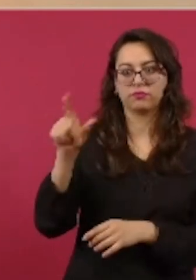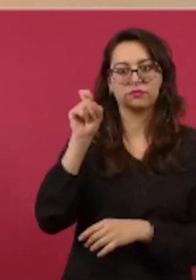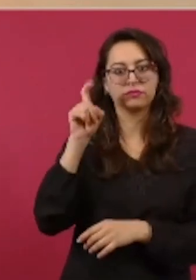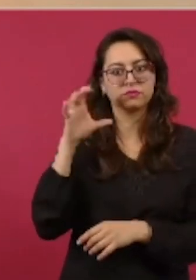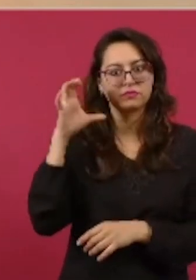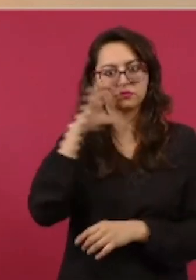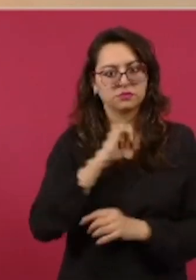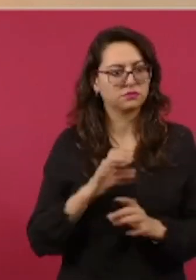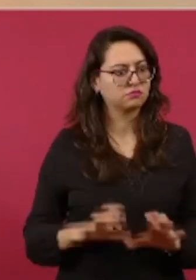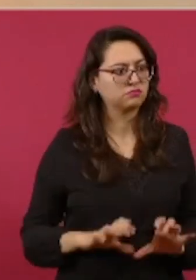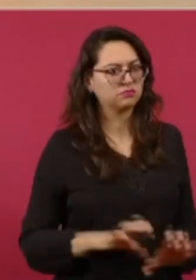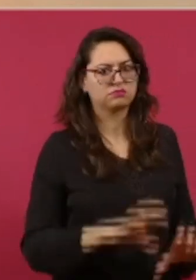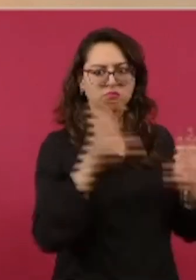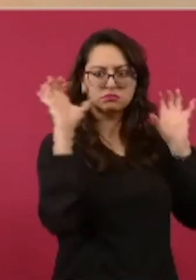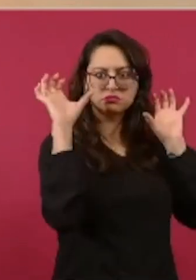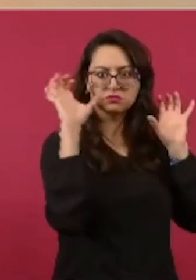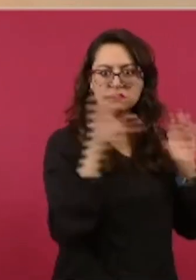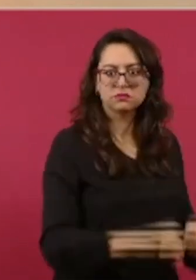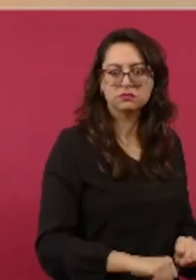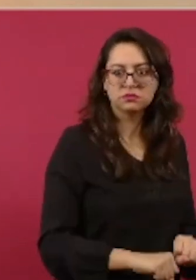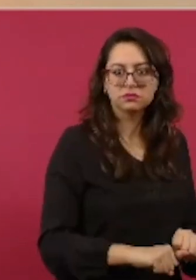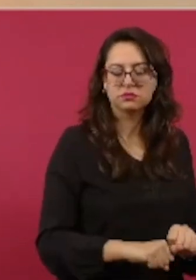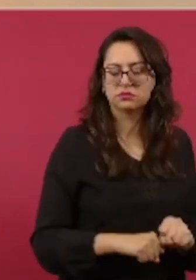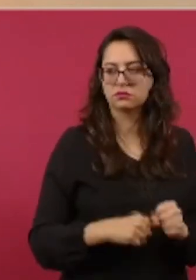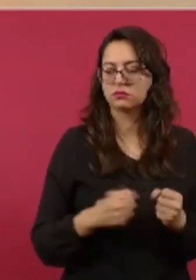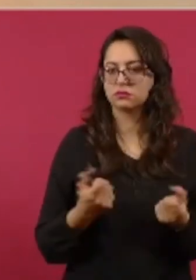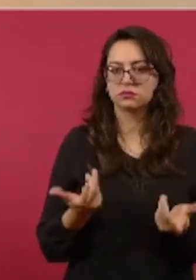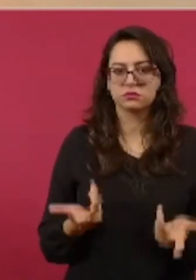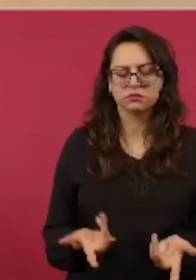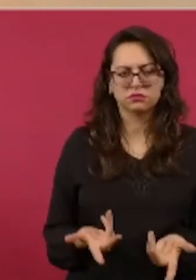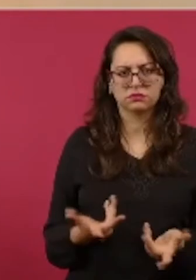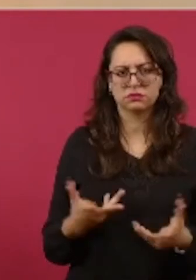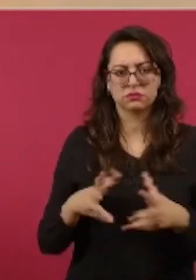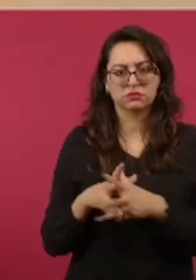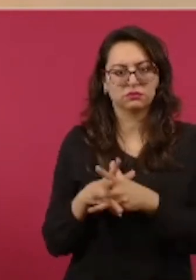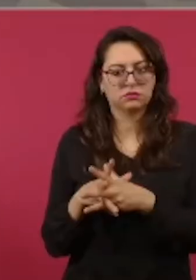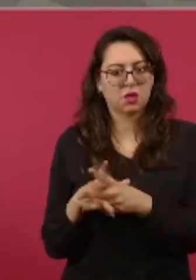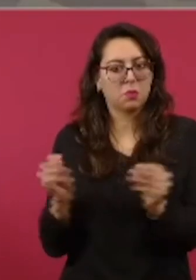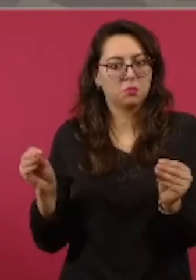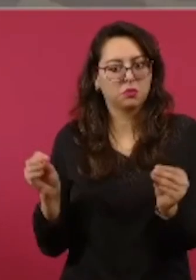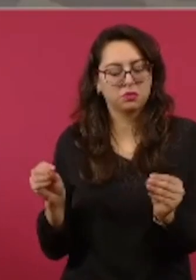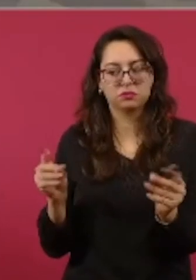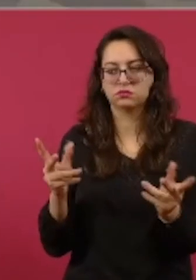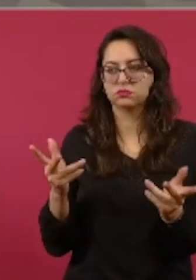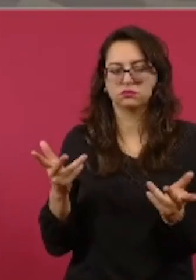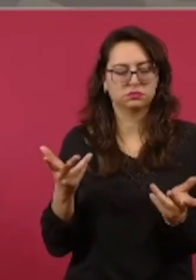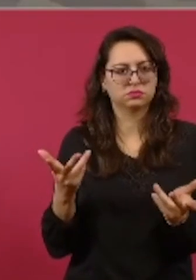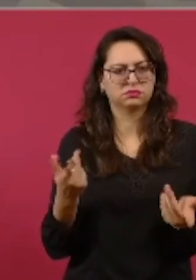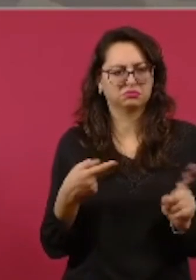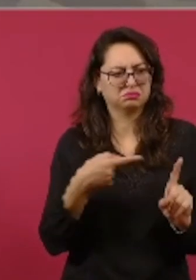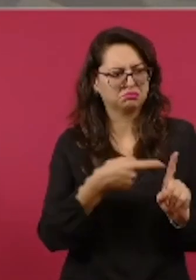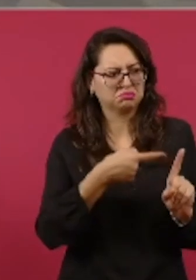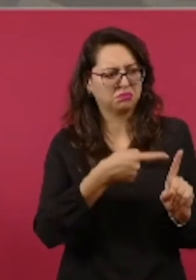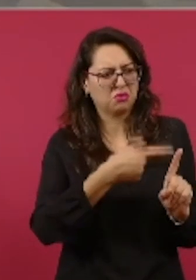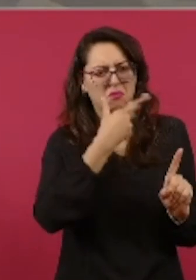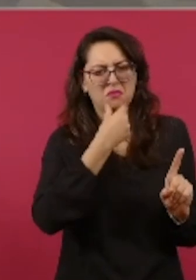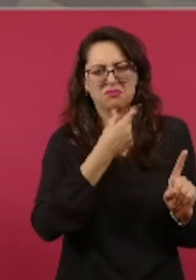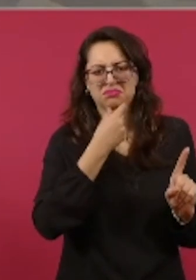Aguascalientes y que en ese tiempo se desempeñaban como escolta del exgobernador Martín Orozco.